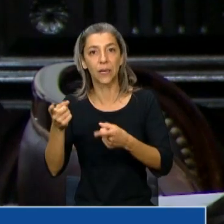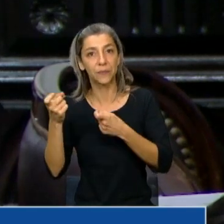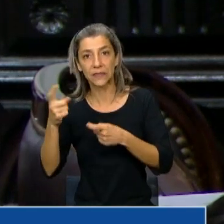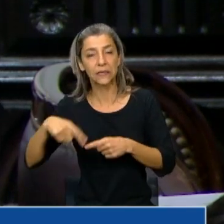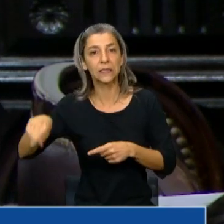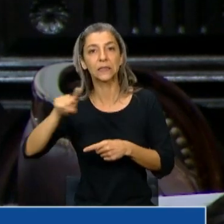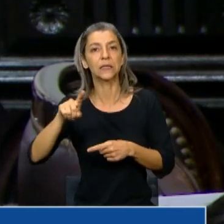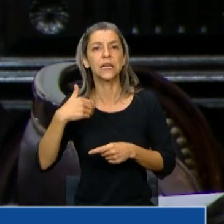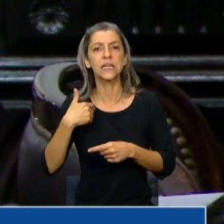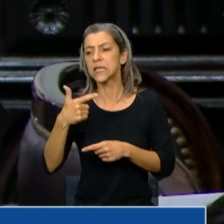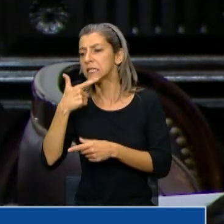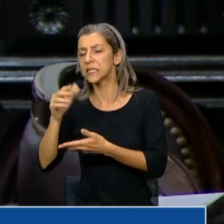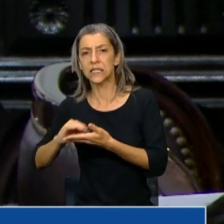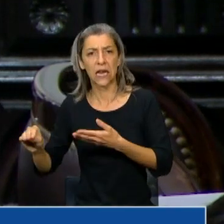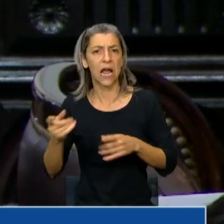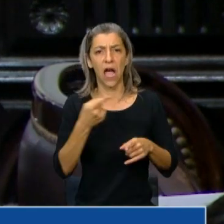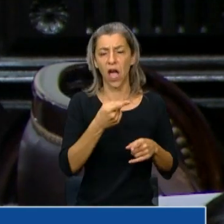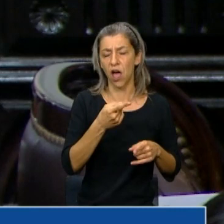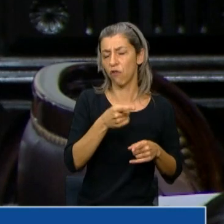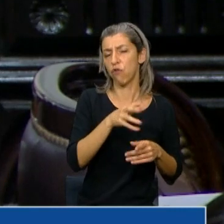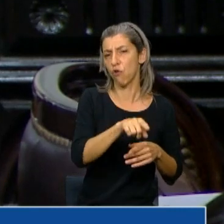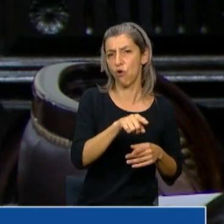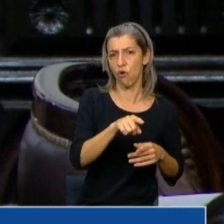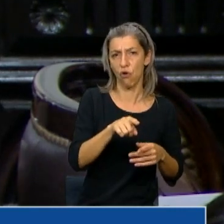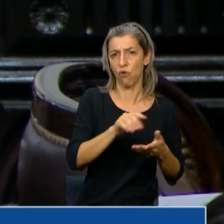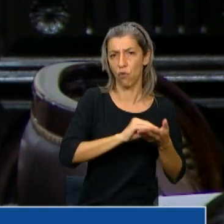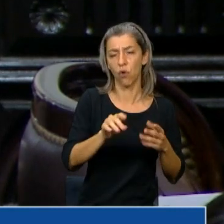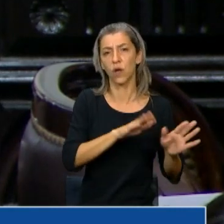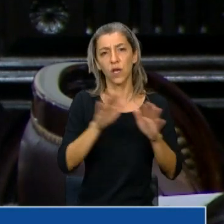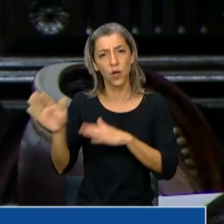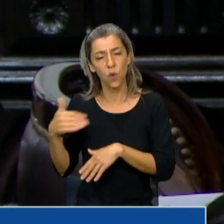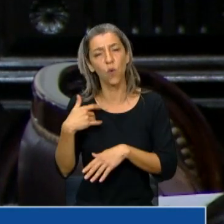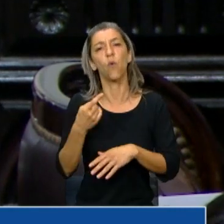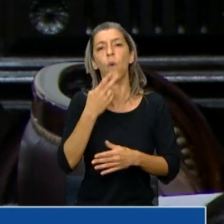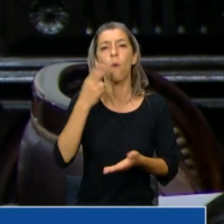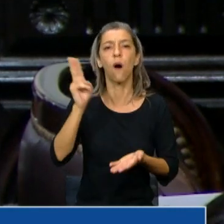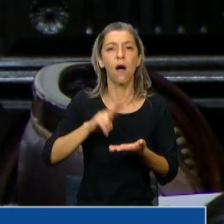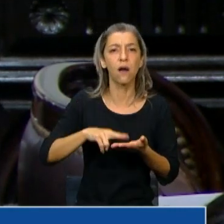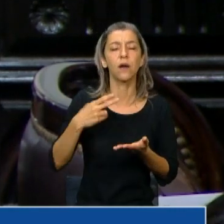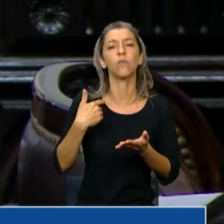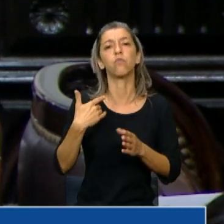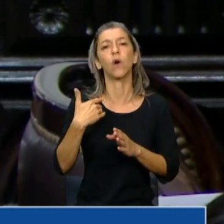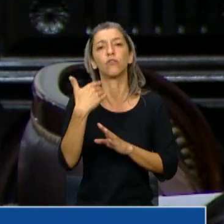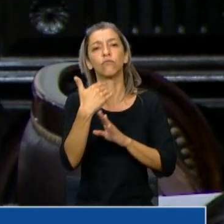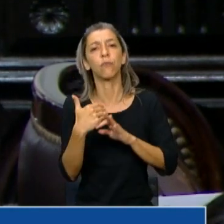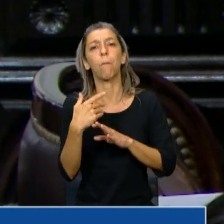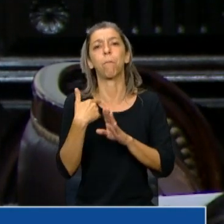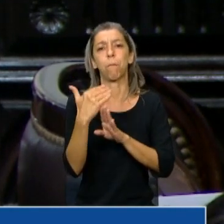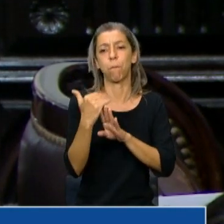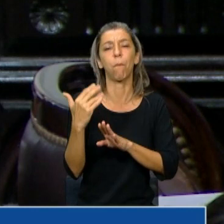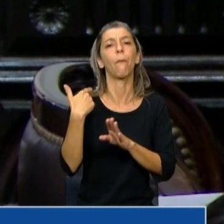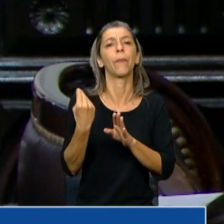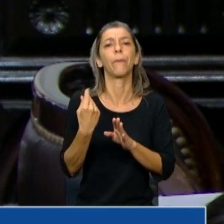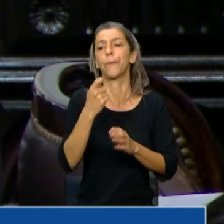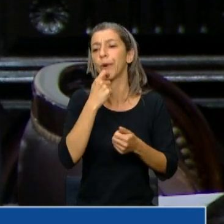dictámenes. Exención del monotributo, exención en bienes personales, en el impuesto a los créditos y débitos